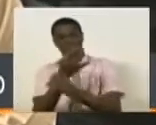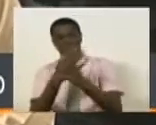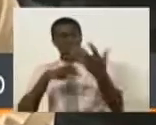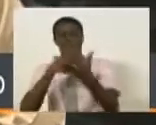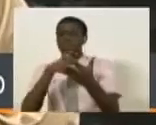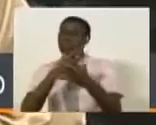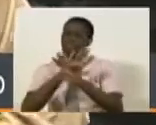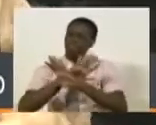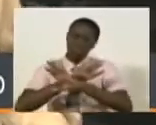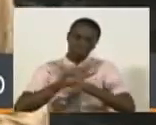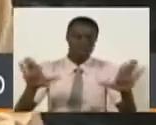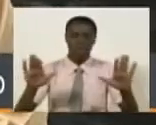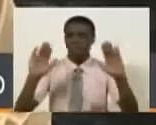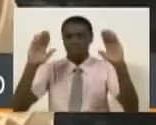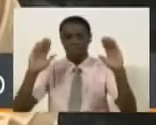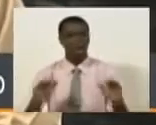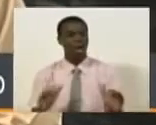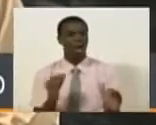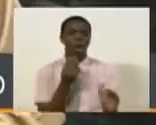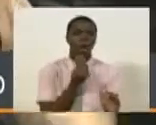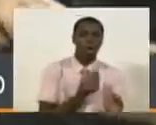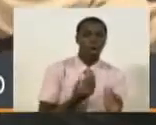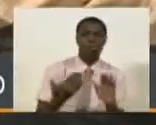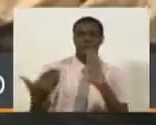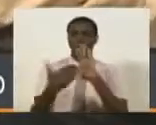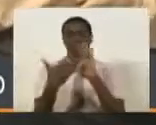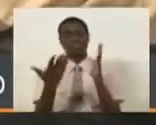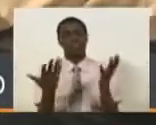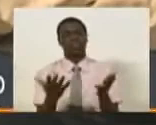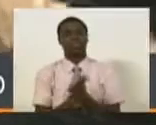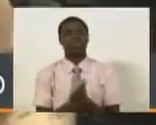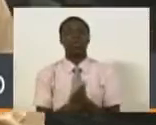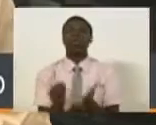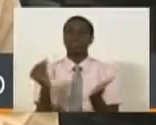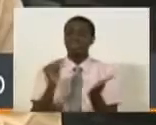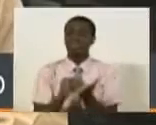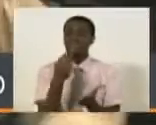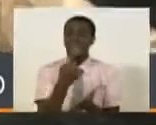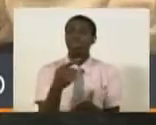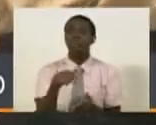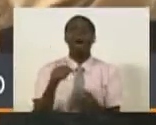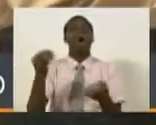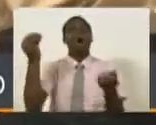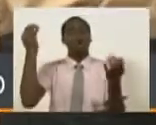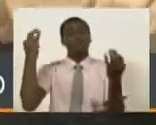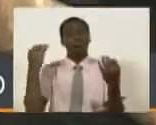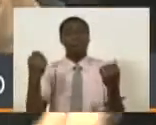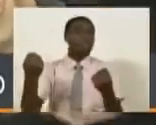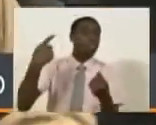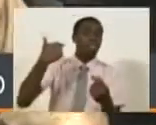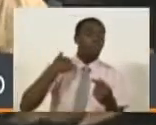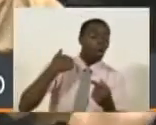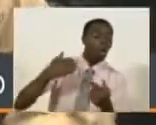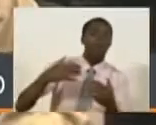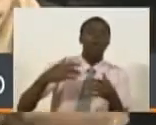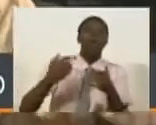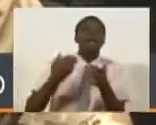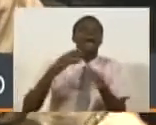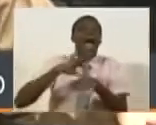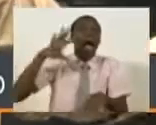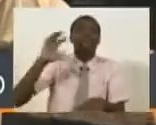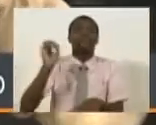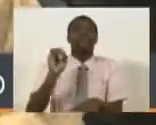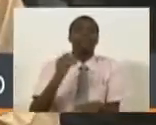ataque contra nuestros jóvenes. Aquí pudo haber sido seriamente herido o hasta perdido la vida un joven